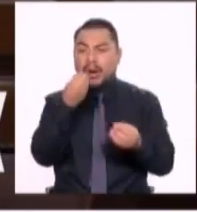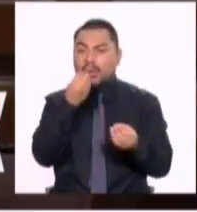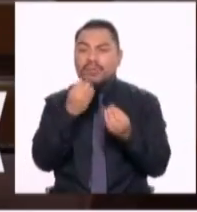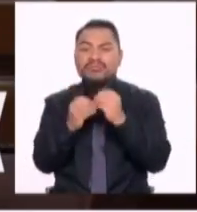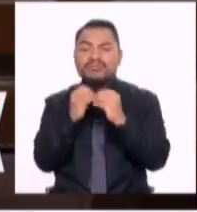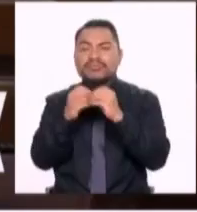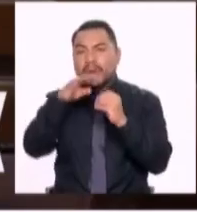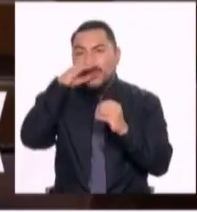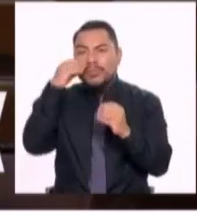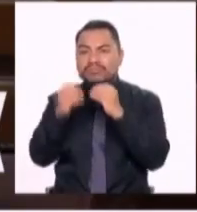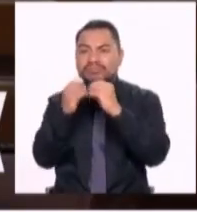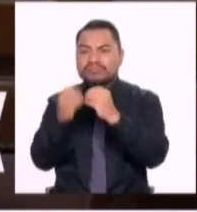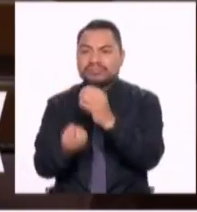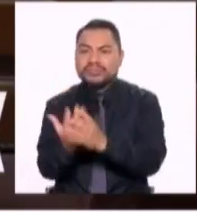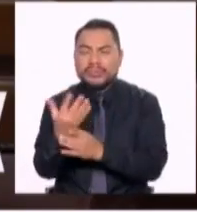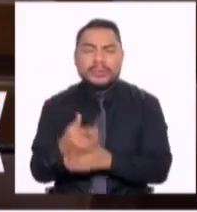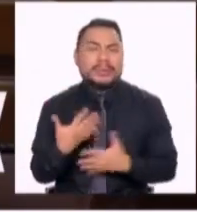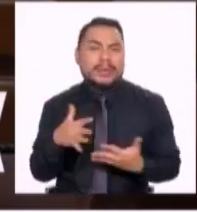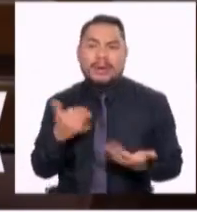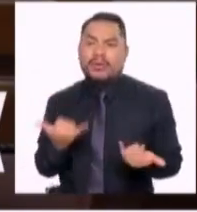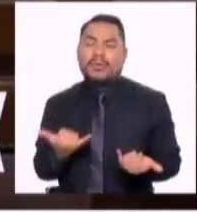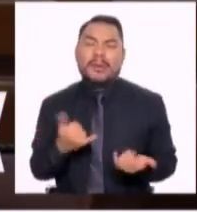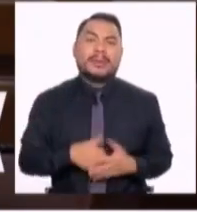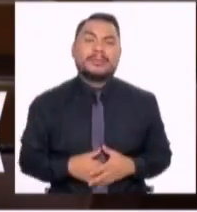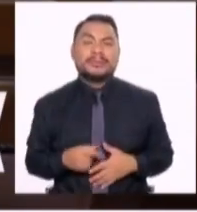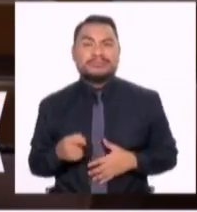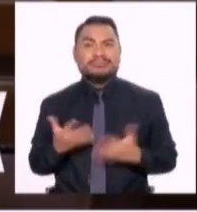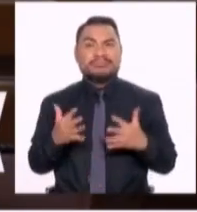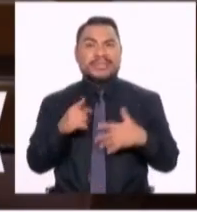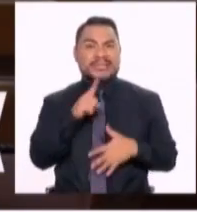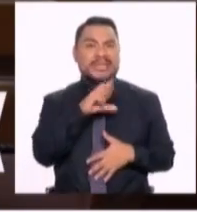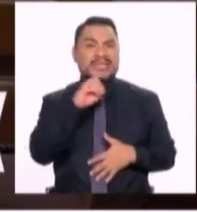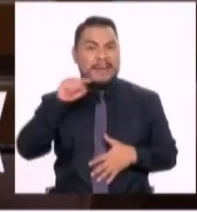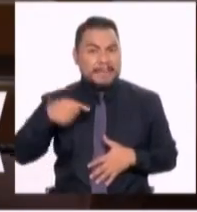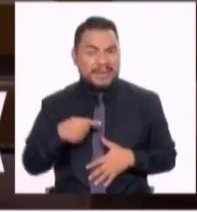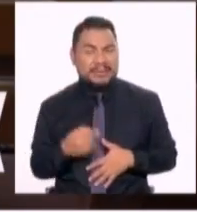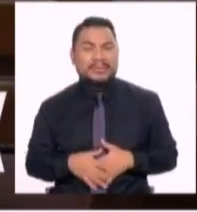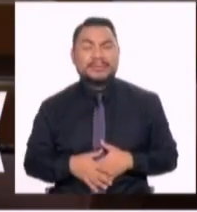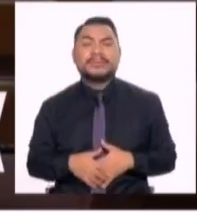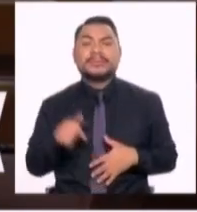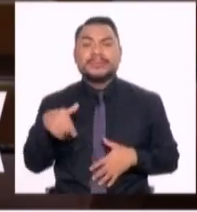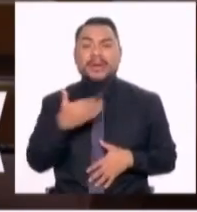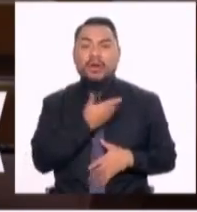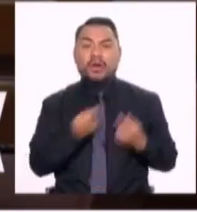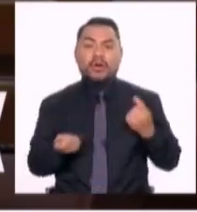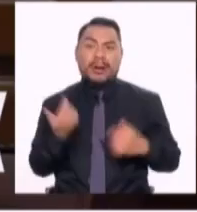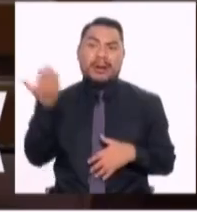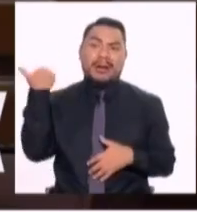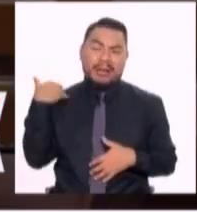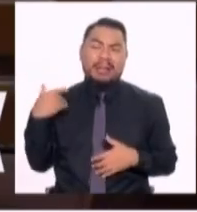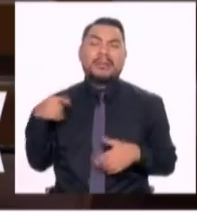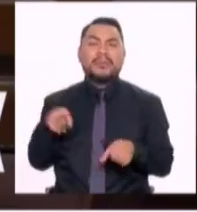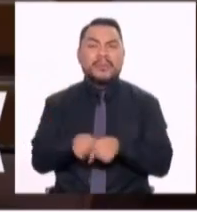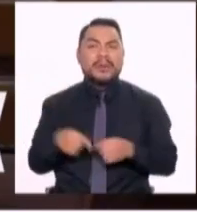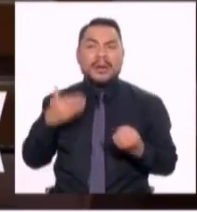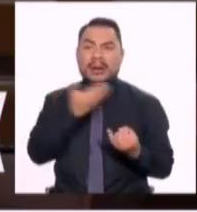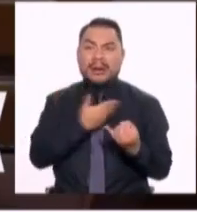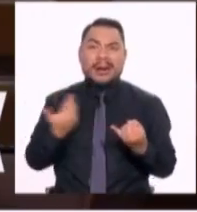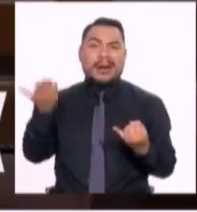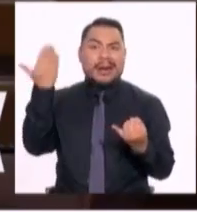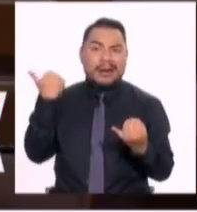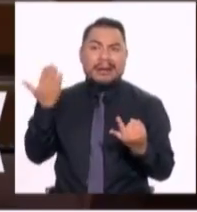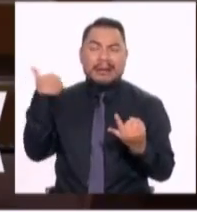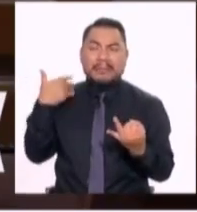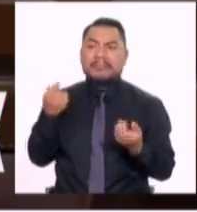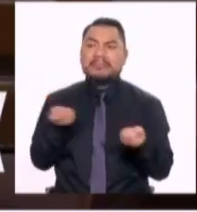es constitucionalmente elegida como manda la Constitución, ¿no?, o esté en el cargo, pero sin embargo,